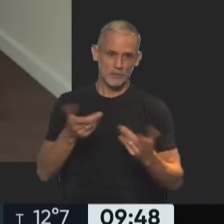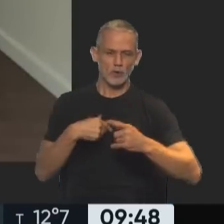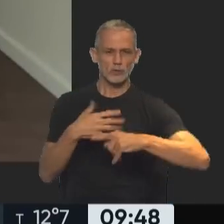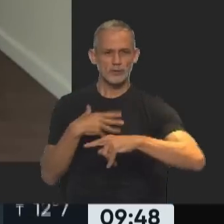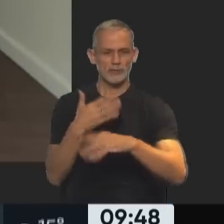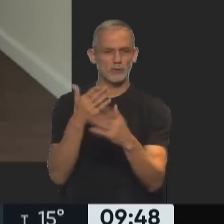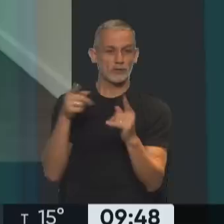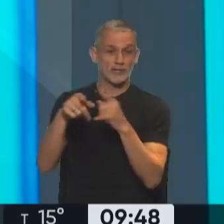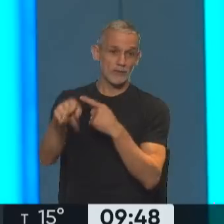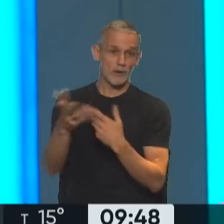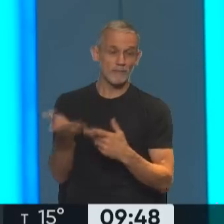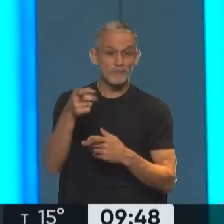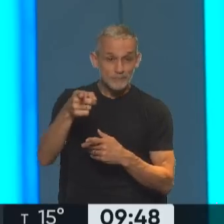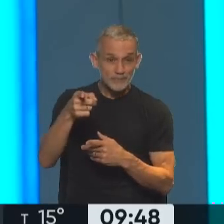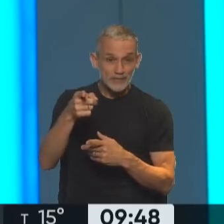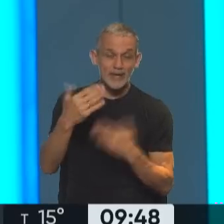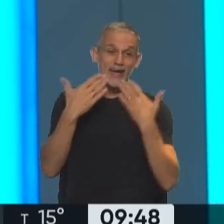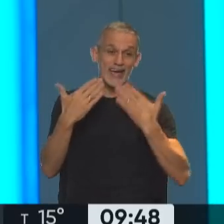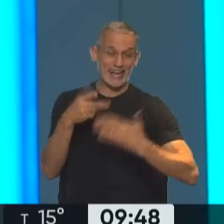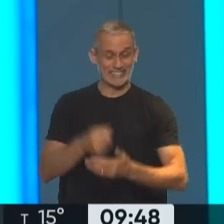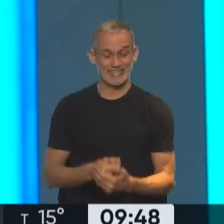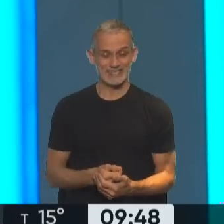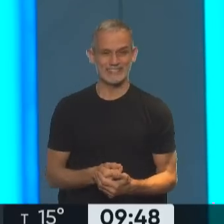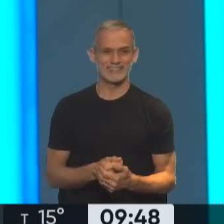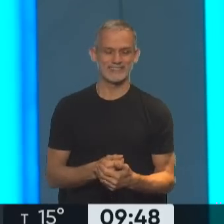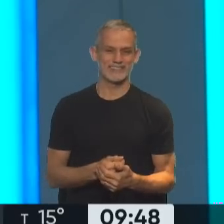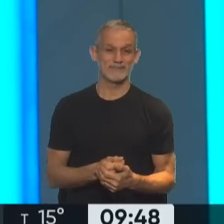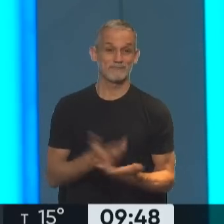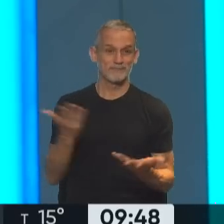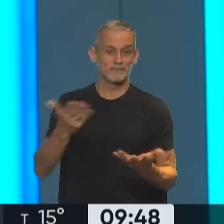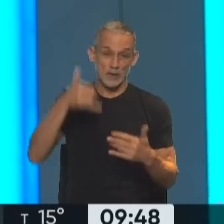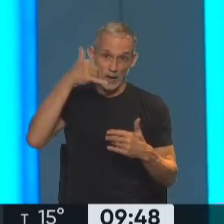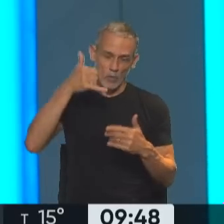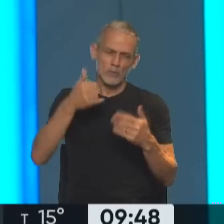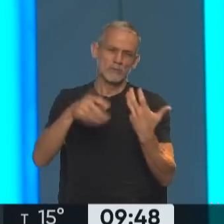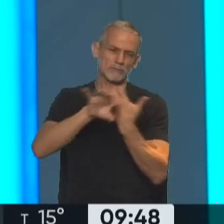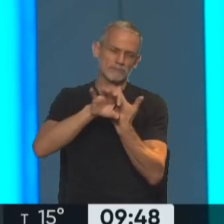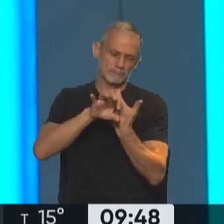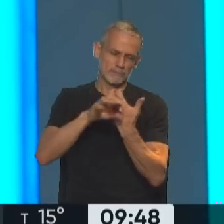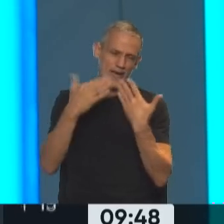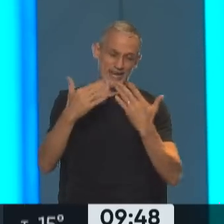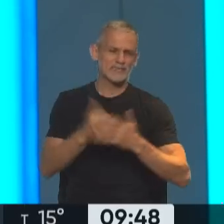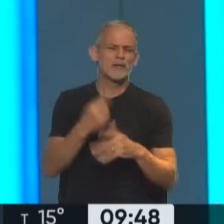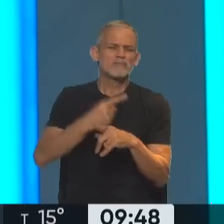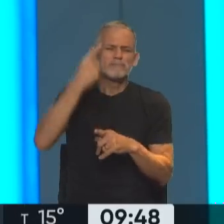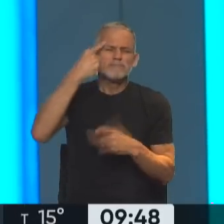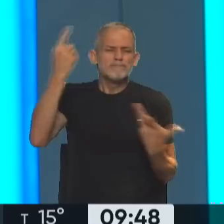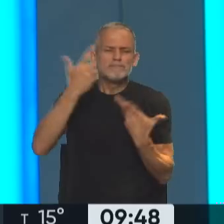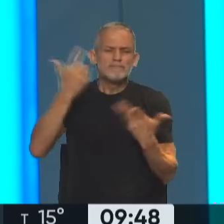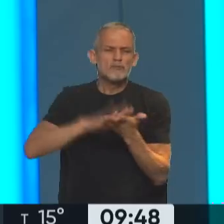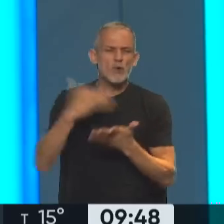igualmente doctor bueno le agradecemos que aceptar esta comunicación y como en todos los casos una primera impresión respecto a lo